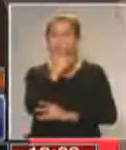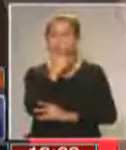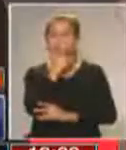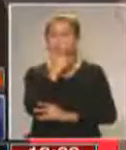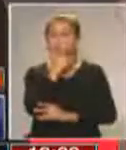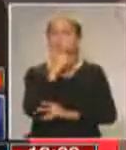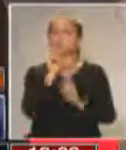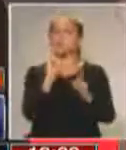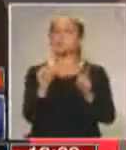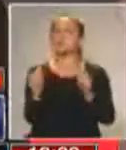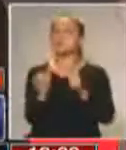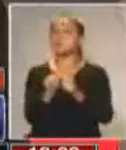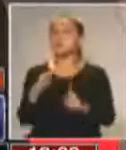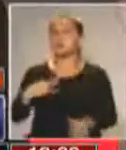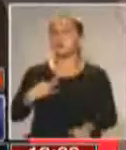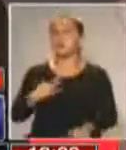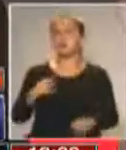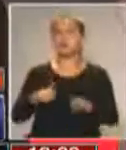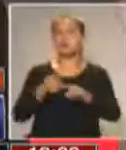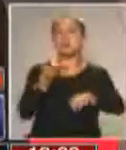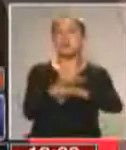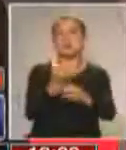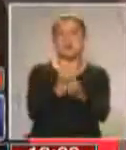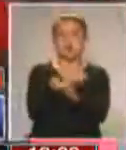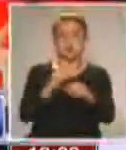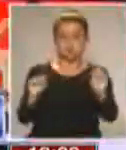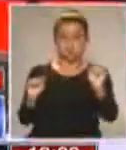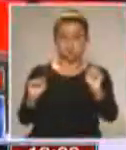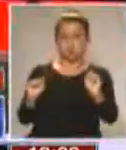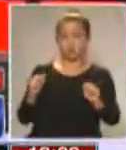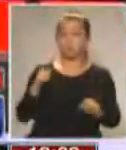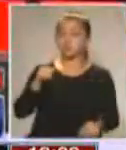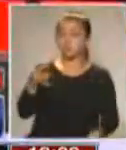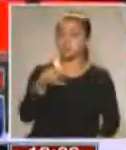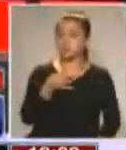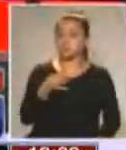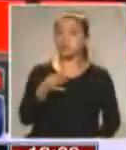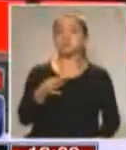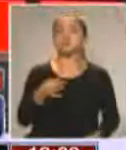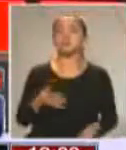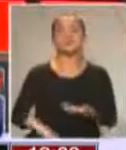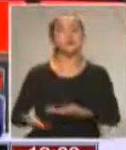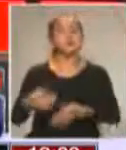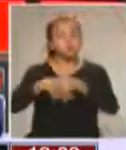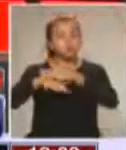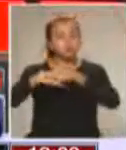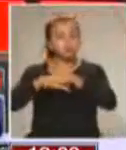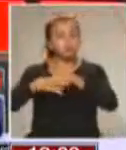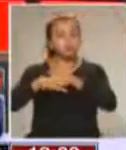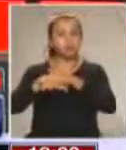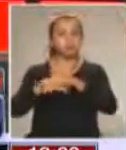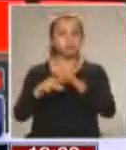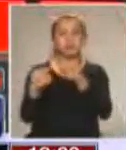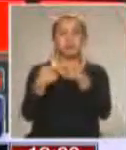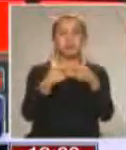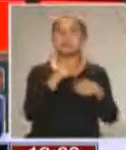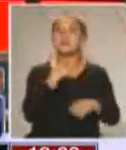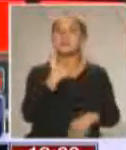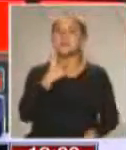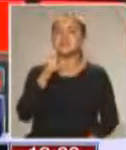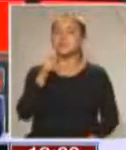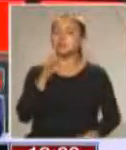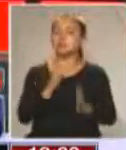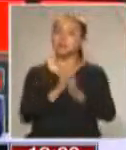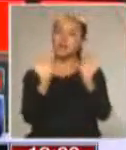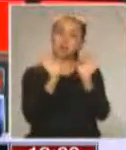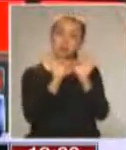hacia la ciudadanía es esa, es la de la renuncia. María, aquí se ha hablado de lo que tú dices, de tráfico de influencia y también de conflicto de interés que podría haber. Me gustaría que tú aclararas,